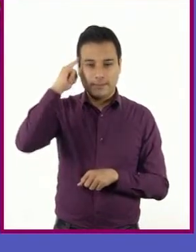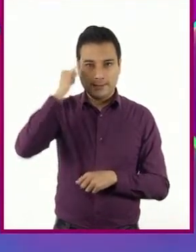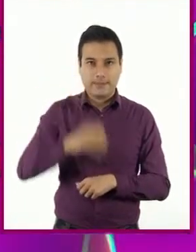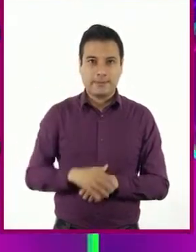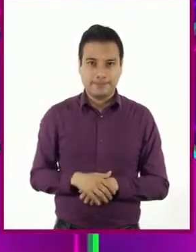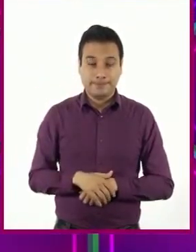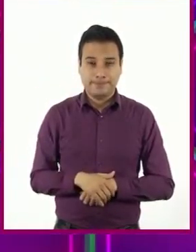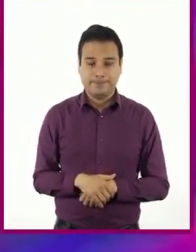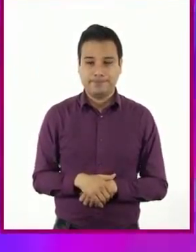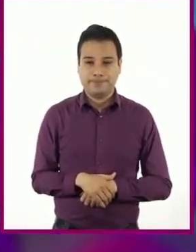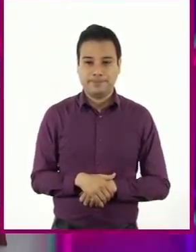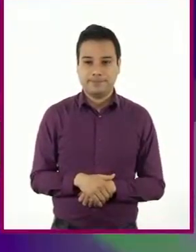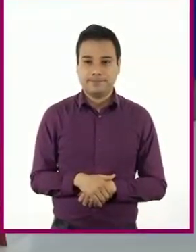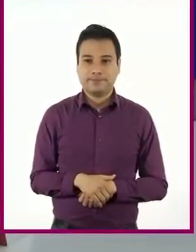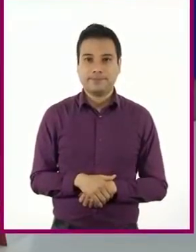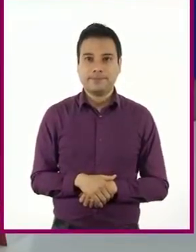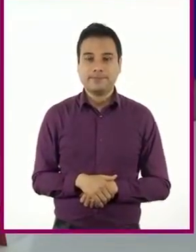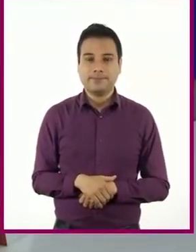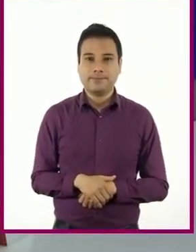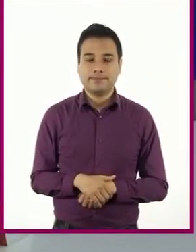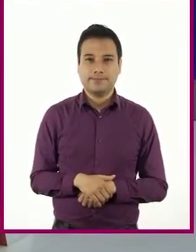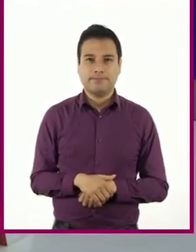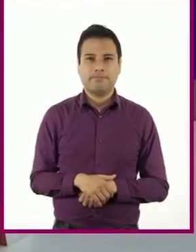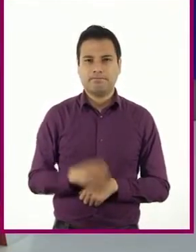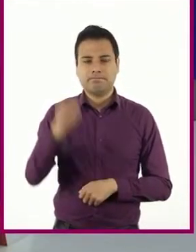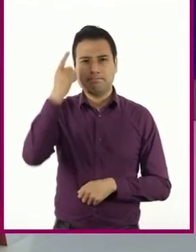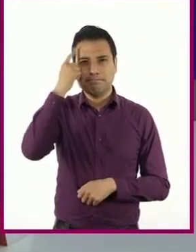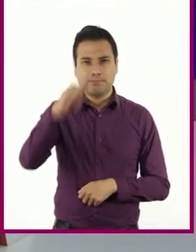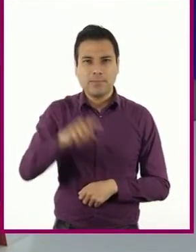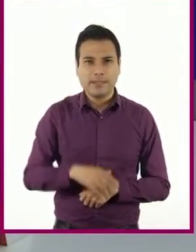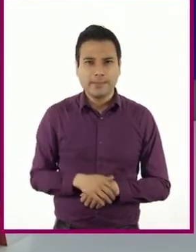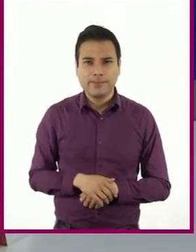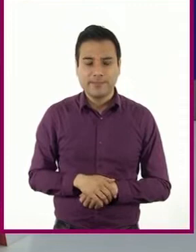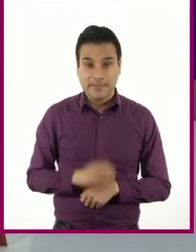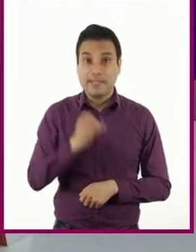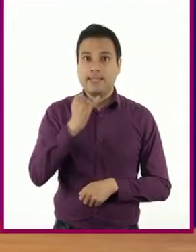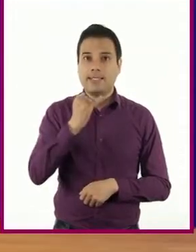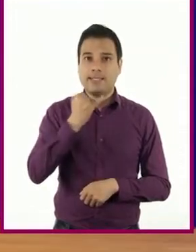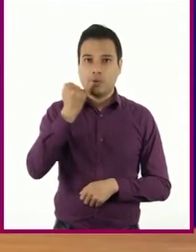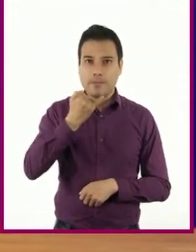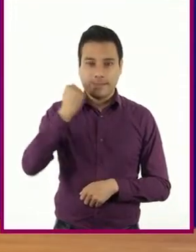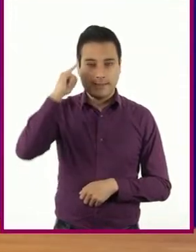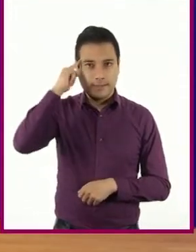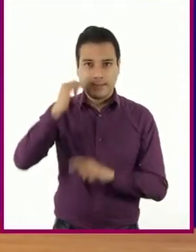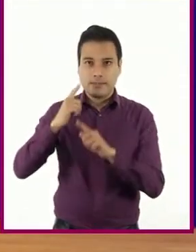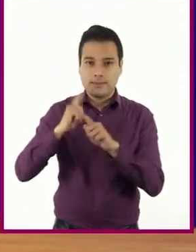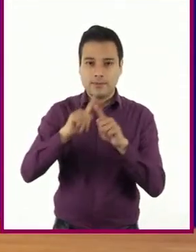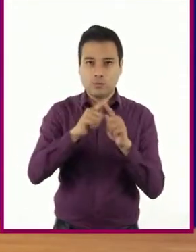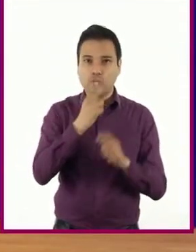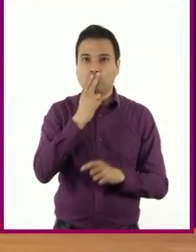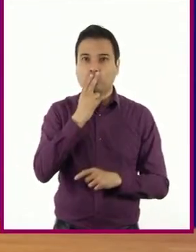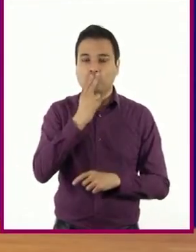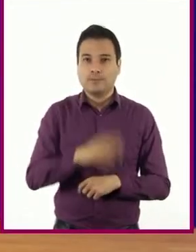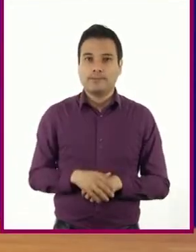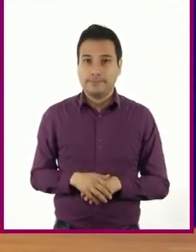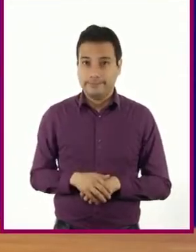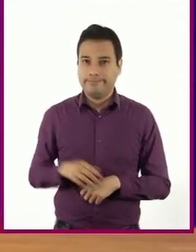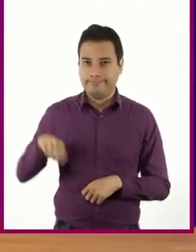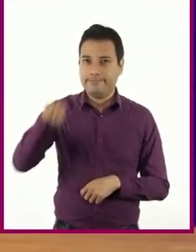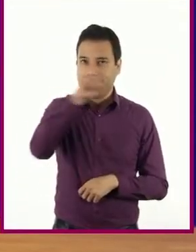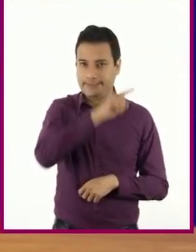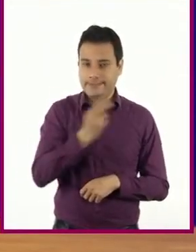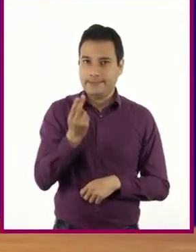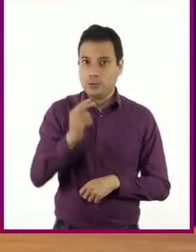CNI. Con esto, se busca ampliar y valorar la diversidad. Sin embargo, ¿qué les parece si reflexionamos sobre